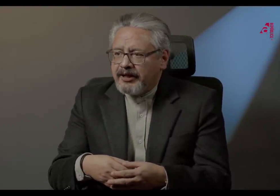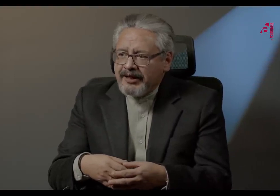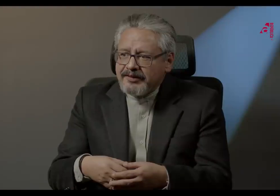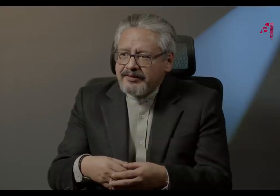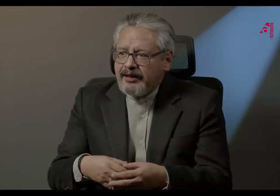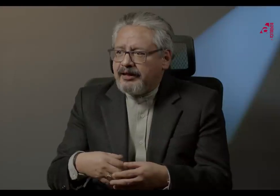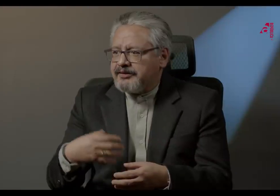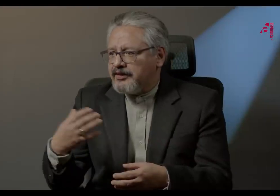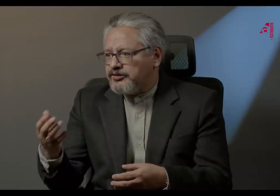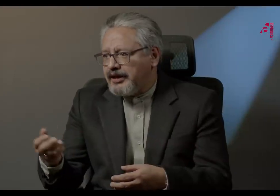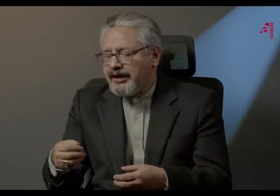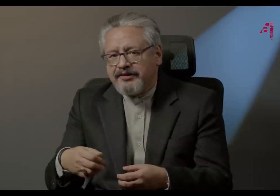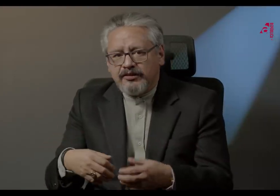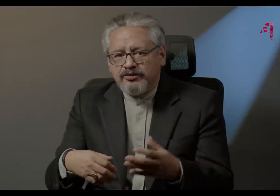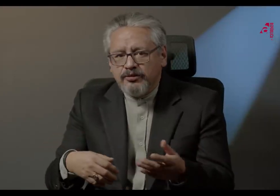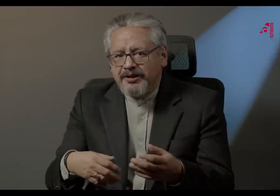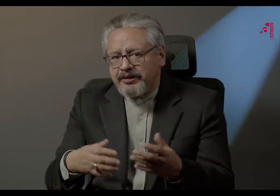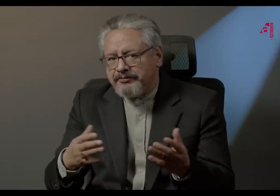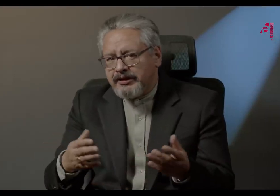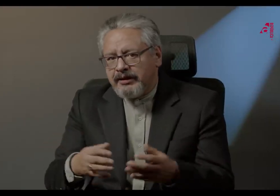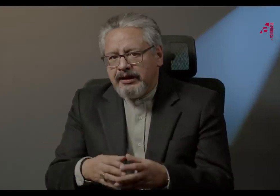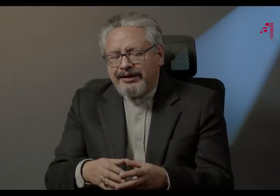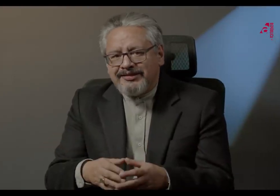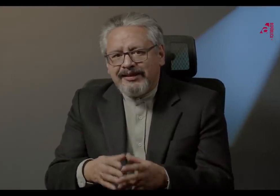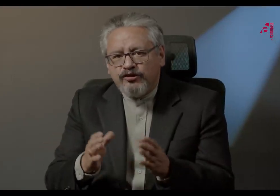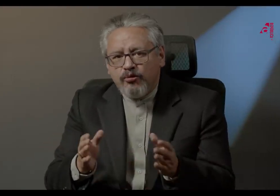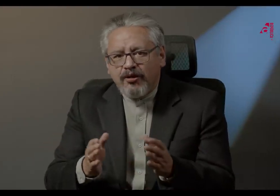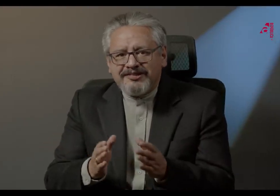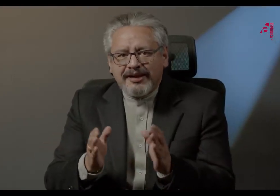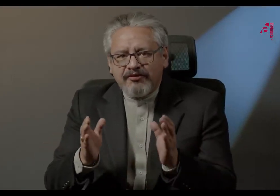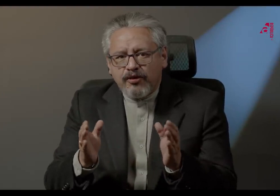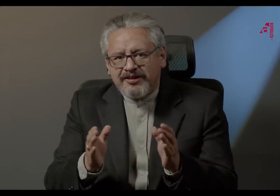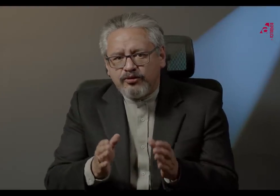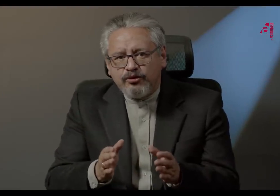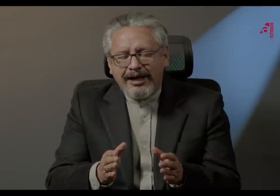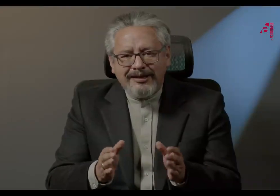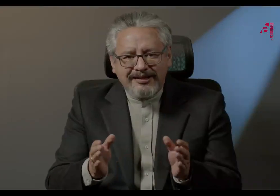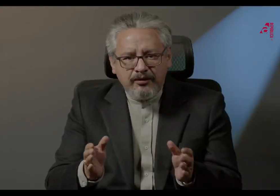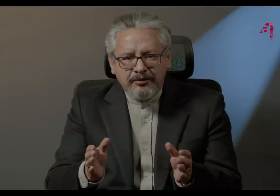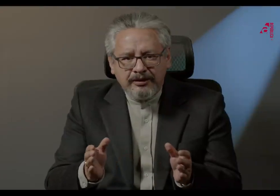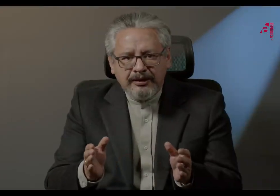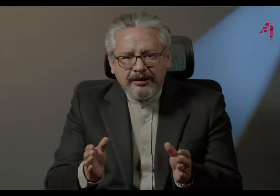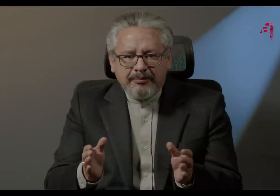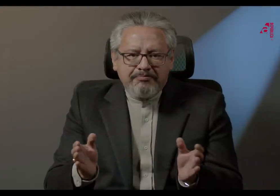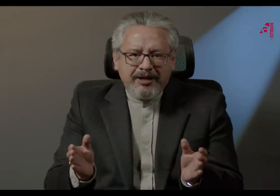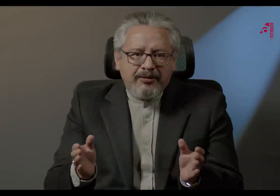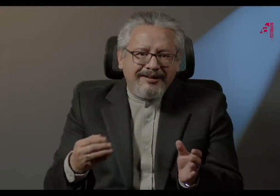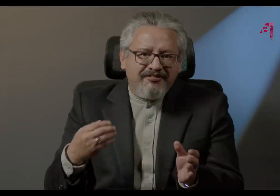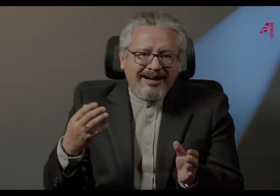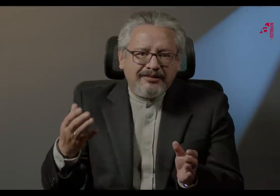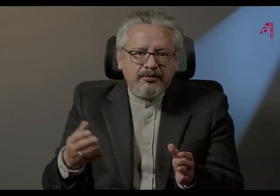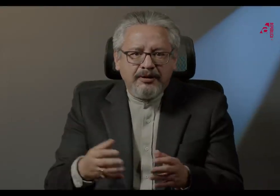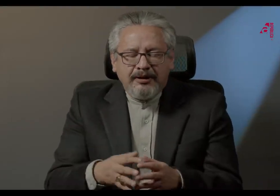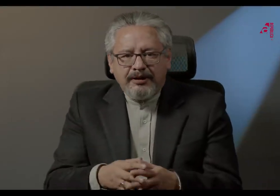organizada, fue gracias a las redes sociales, a los youtubers, en fin, que se detuvo esta reforma estructural en salud,